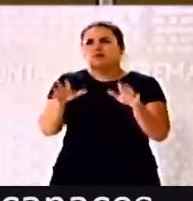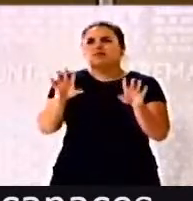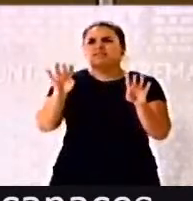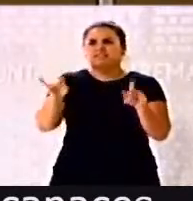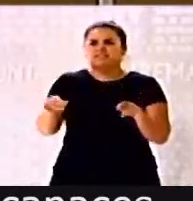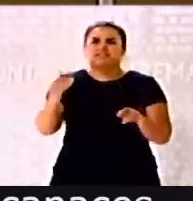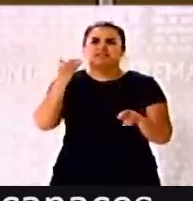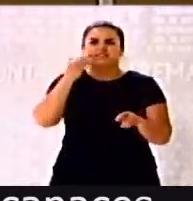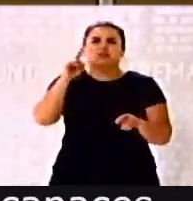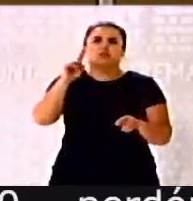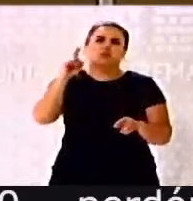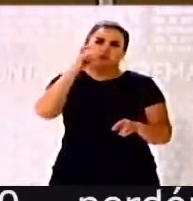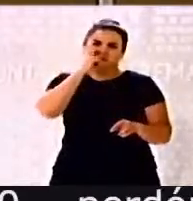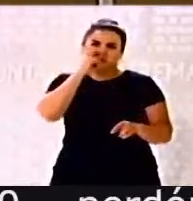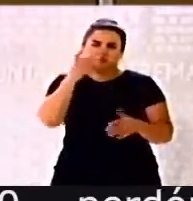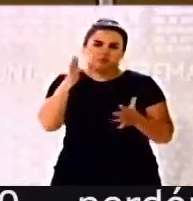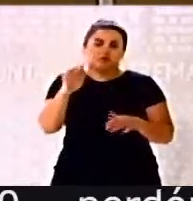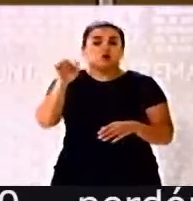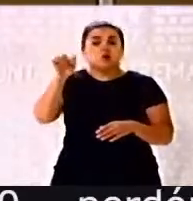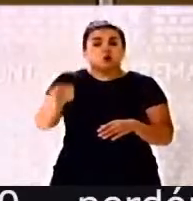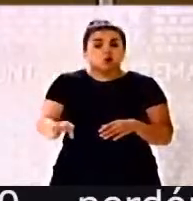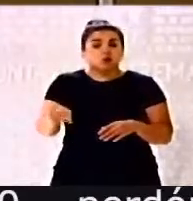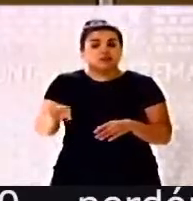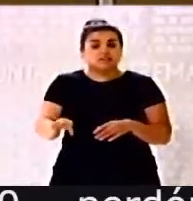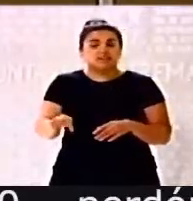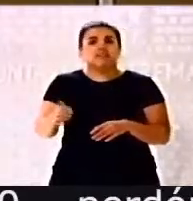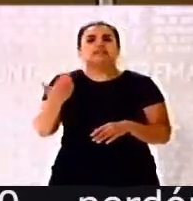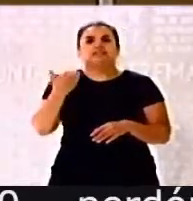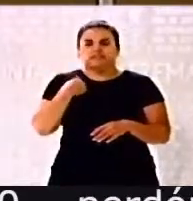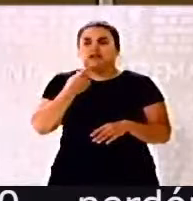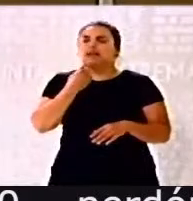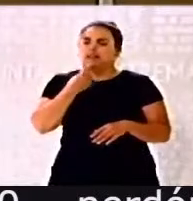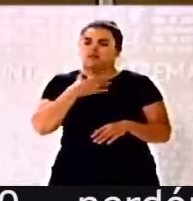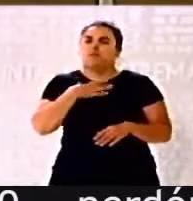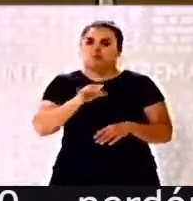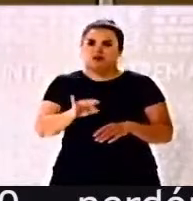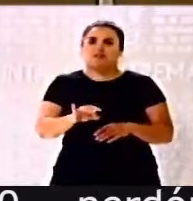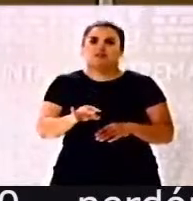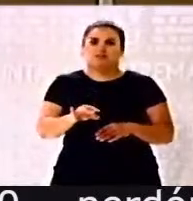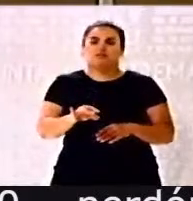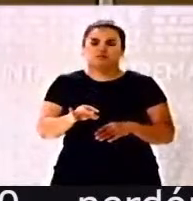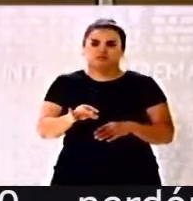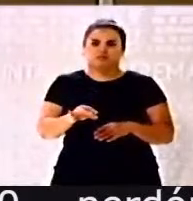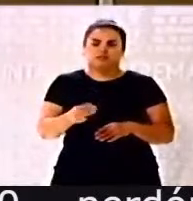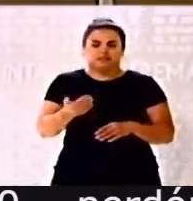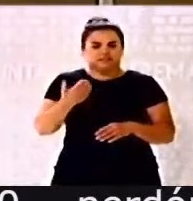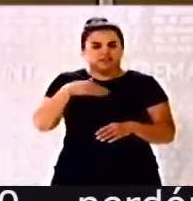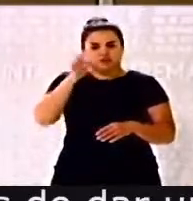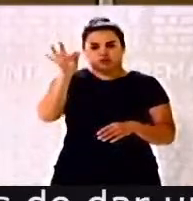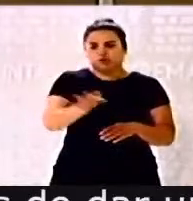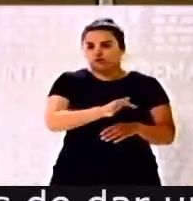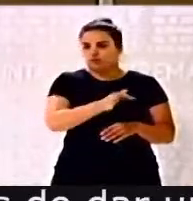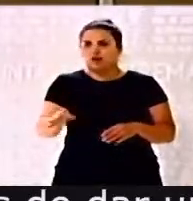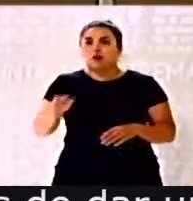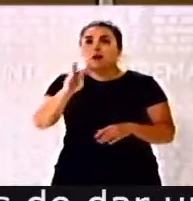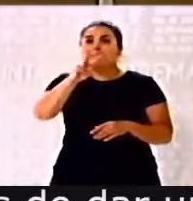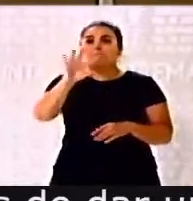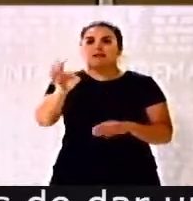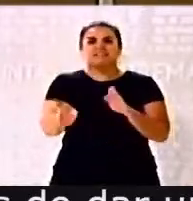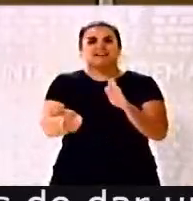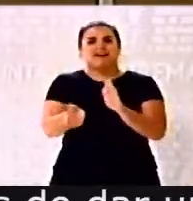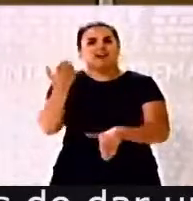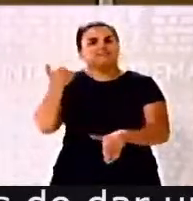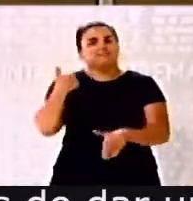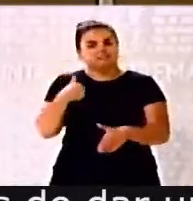alrededor del día 1 de junio, hoy tenemos que decir que ya hemos sido capaces de dar un total de 20 altas. Es